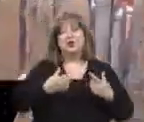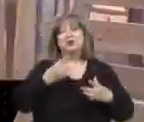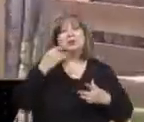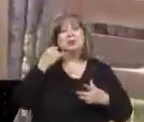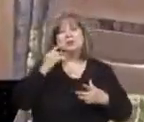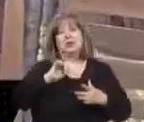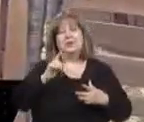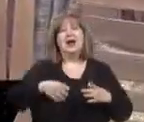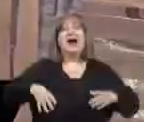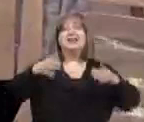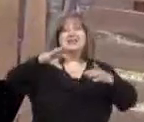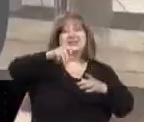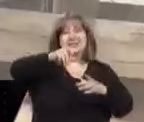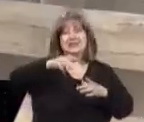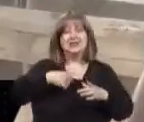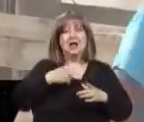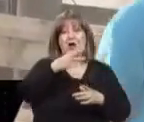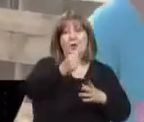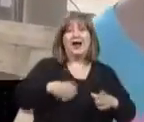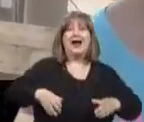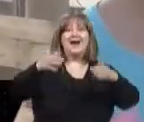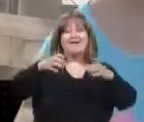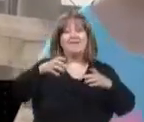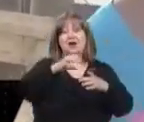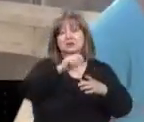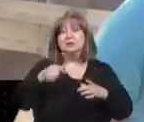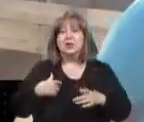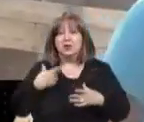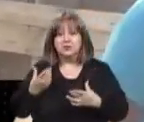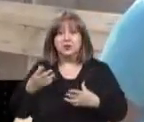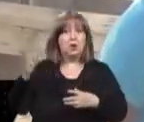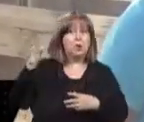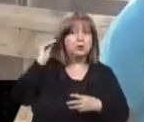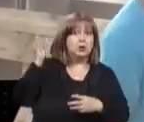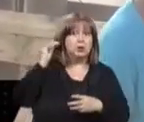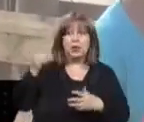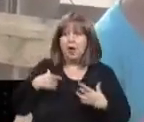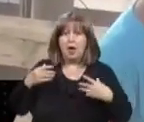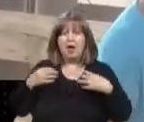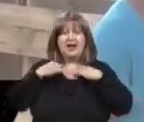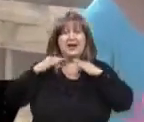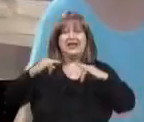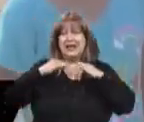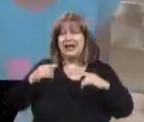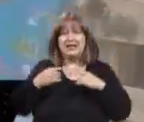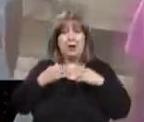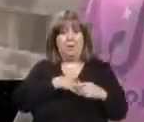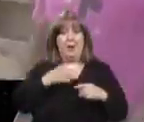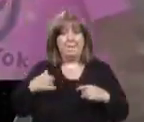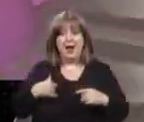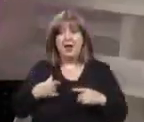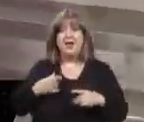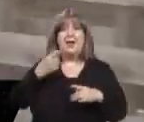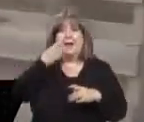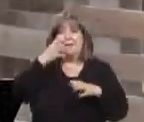escucha mi cuñada a gritar que no podía sacar el perro ella socorre a los vecinos a gritarle que que